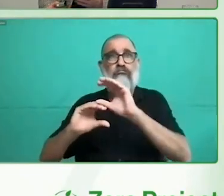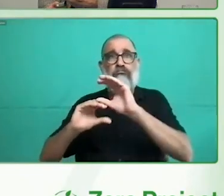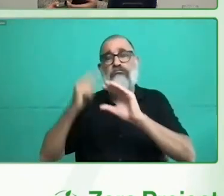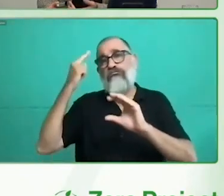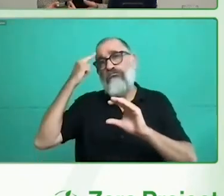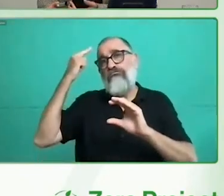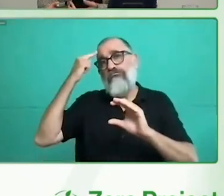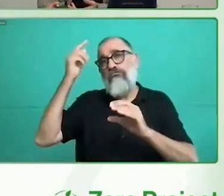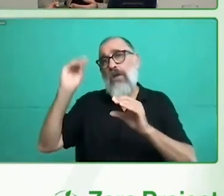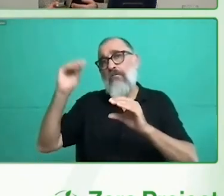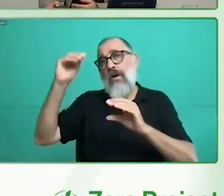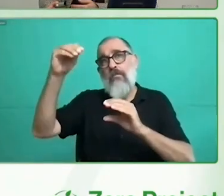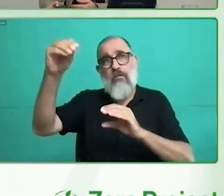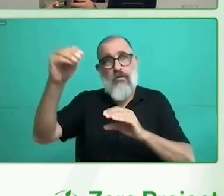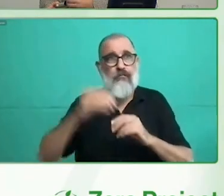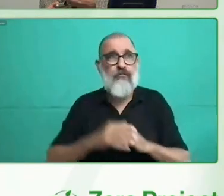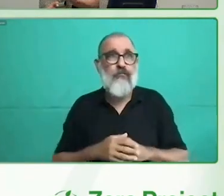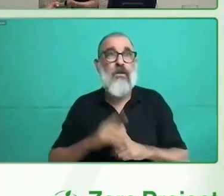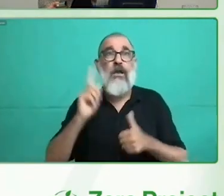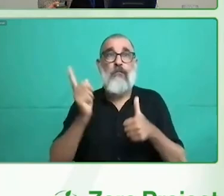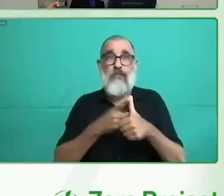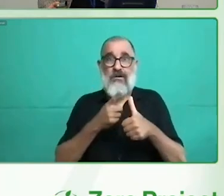si es una persona migrante,